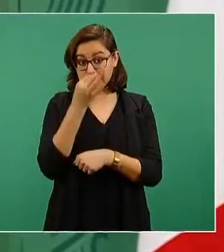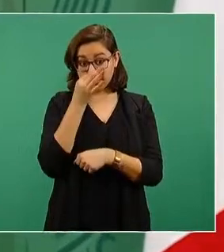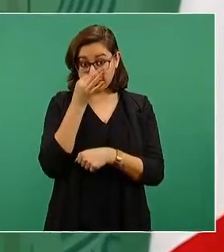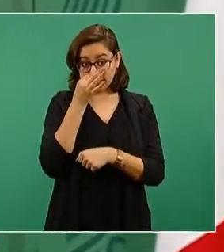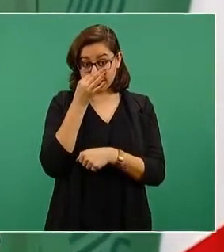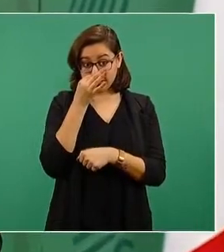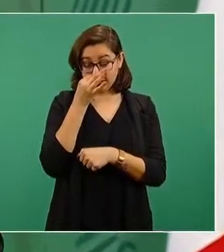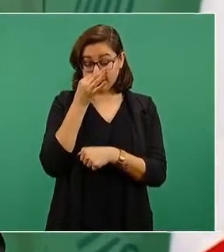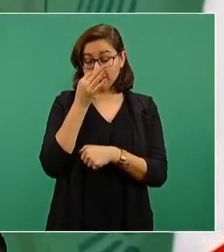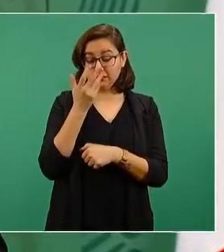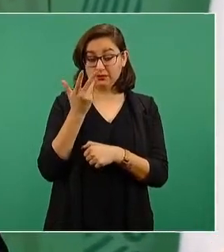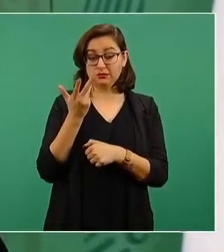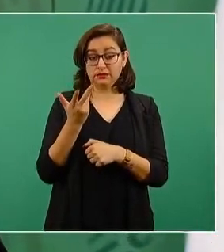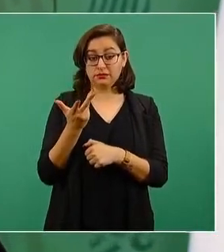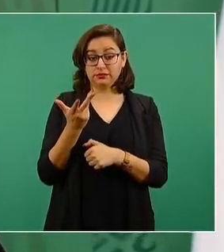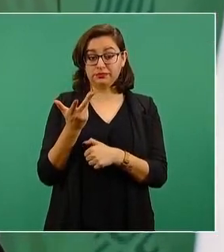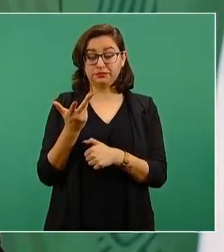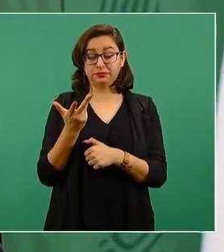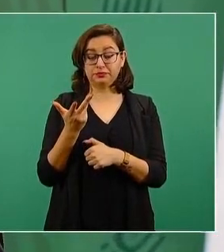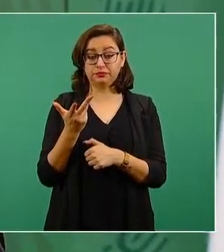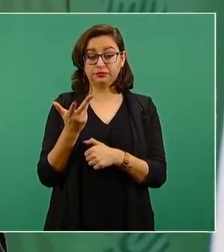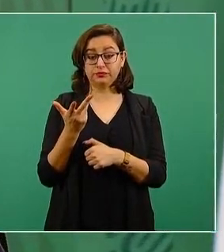15